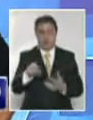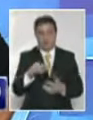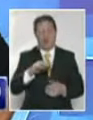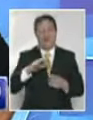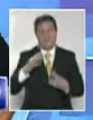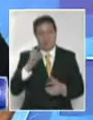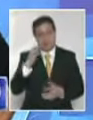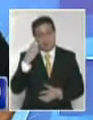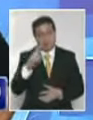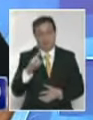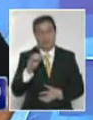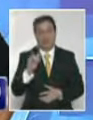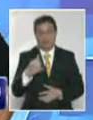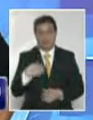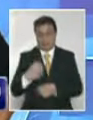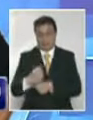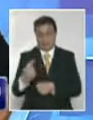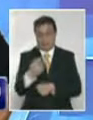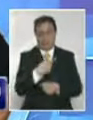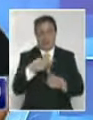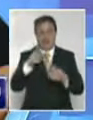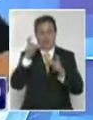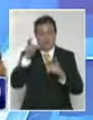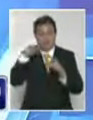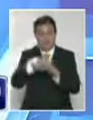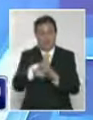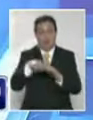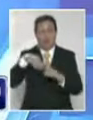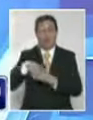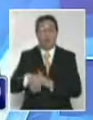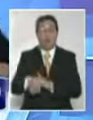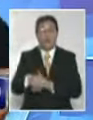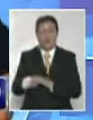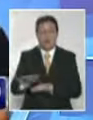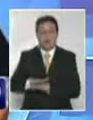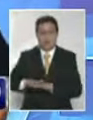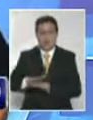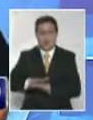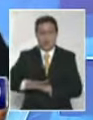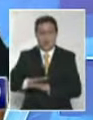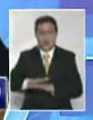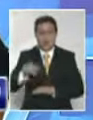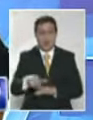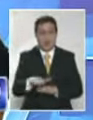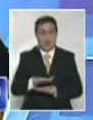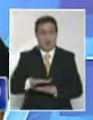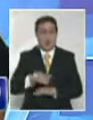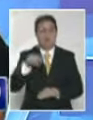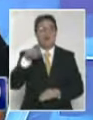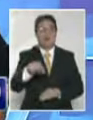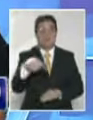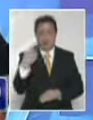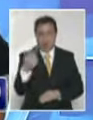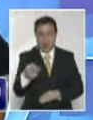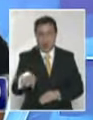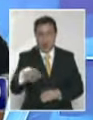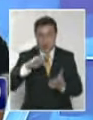felizmente se guardaron esas imágenes, no se lograron cuidar, preservar, y han mostrado una